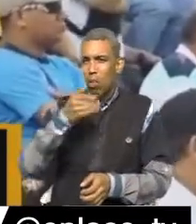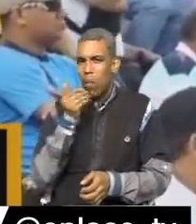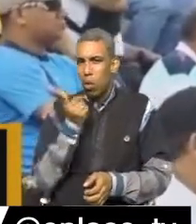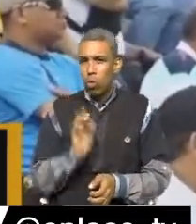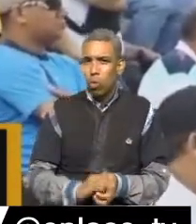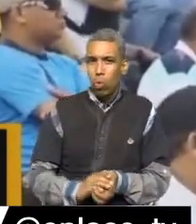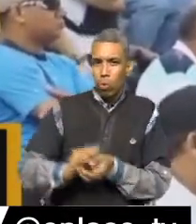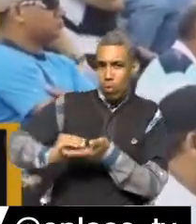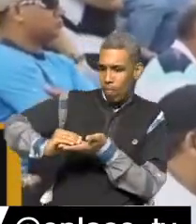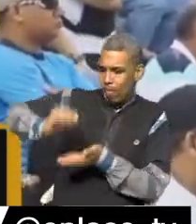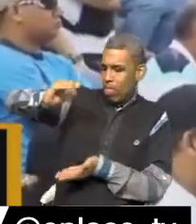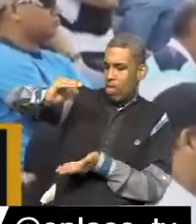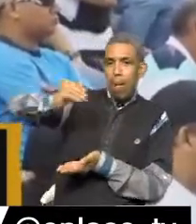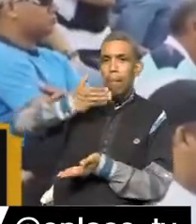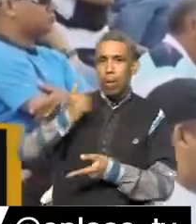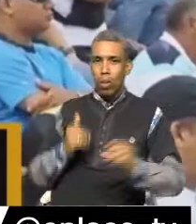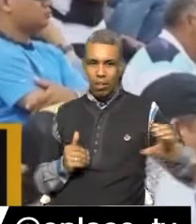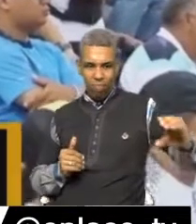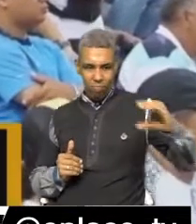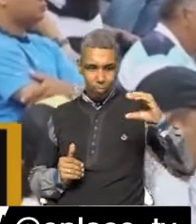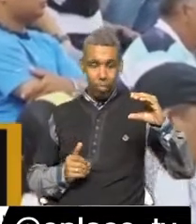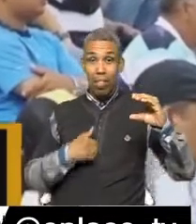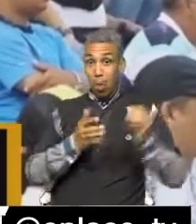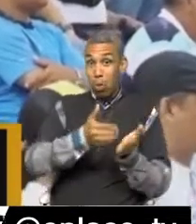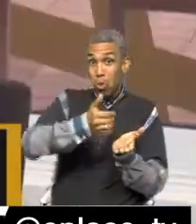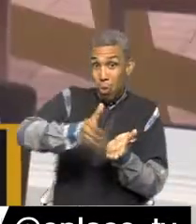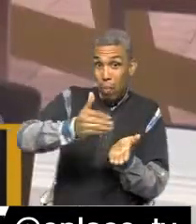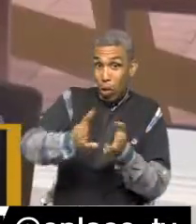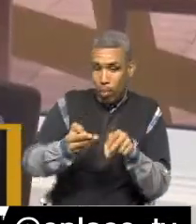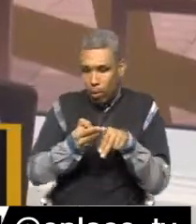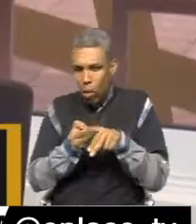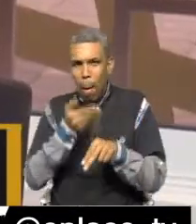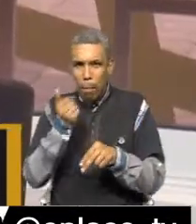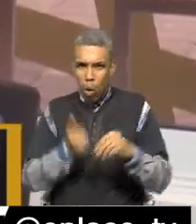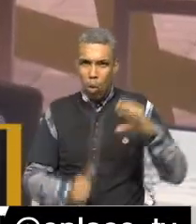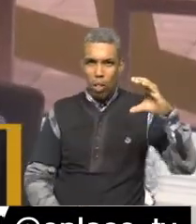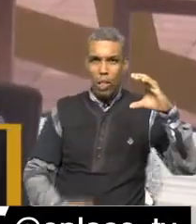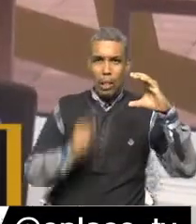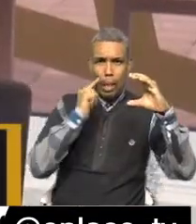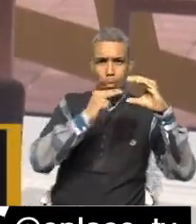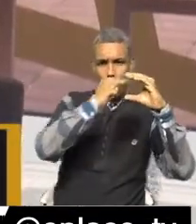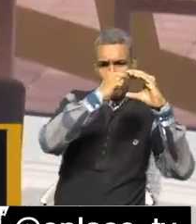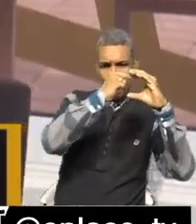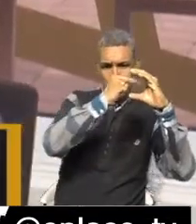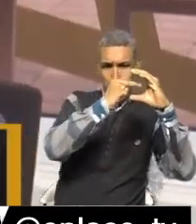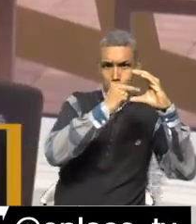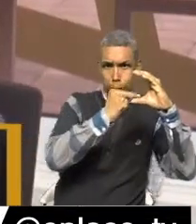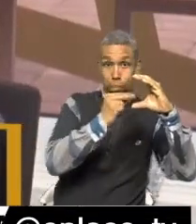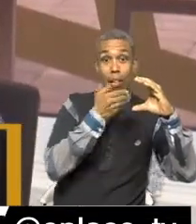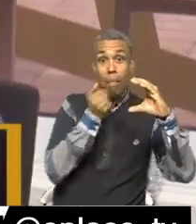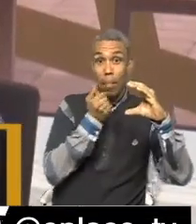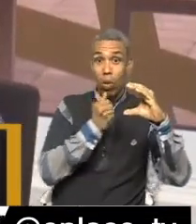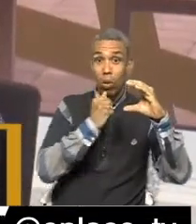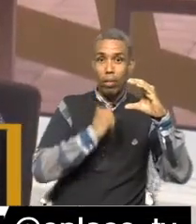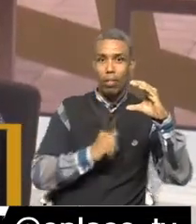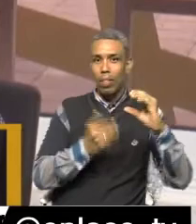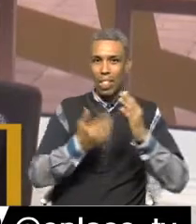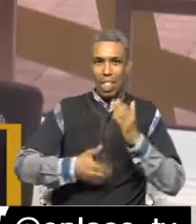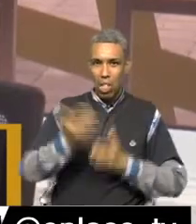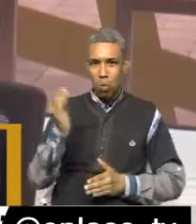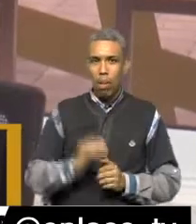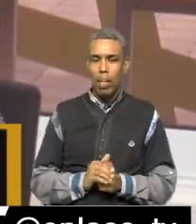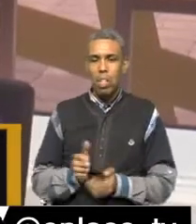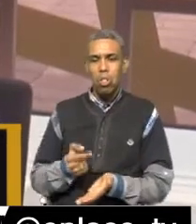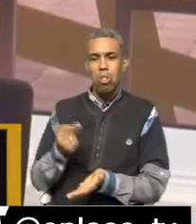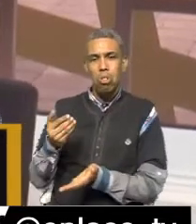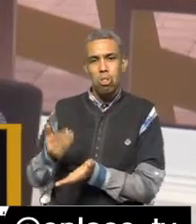profesional colombiano. Bueno, la venta de abonos ha sido un proceso un poco lento. De todas formas, tenemos toda la disposición